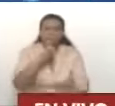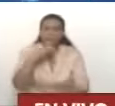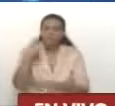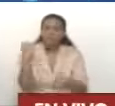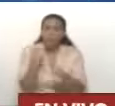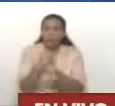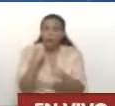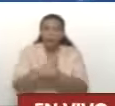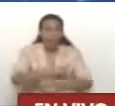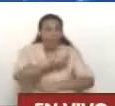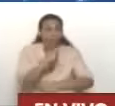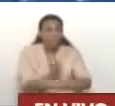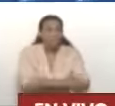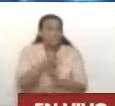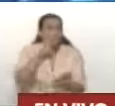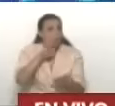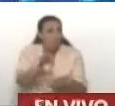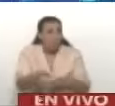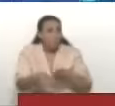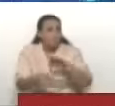dura, pero ahí vamos,